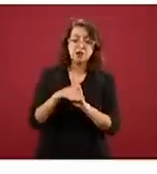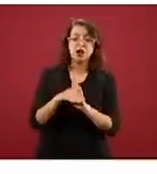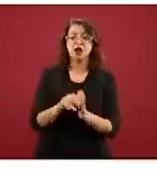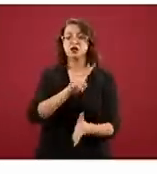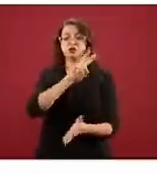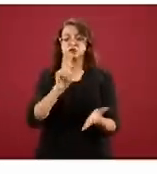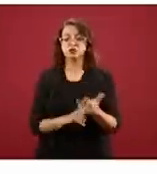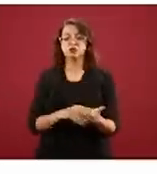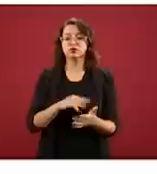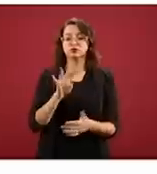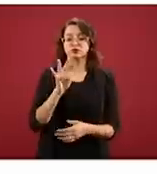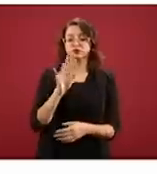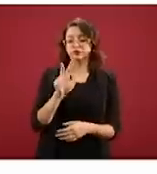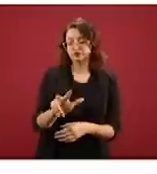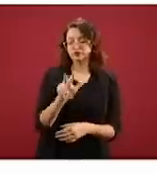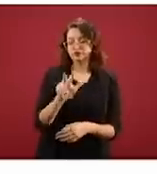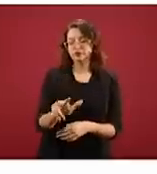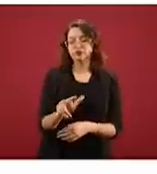2018 al